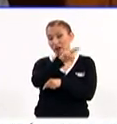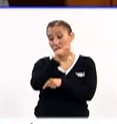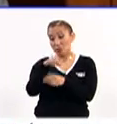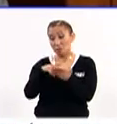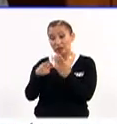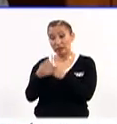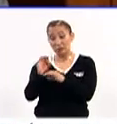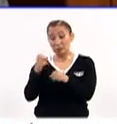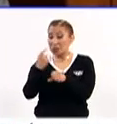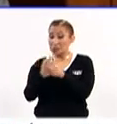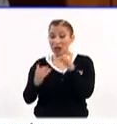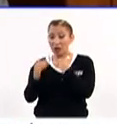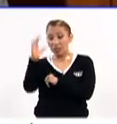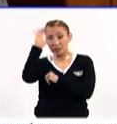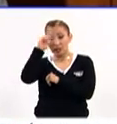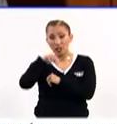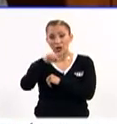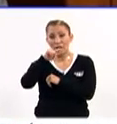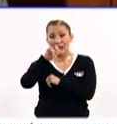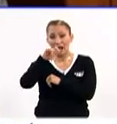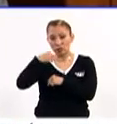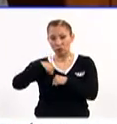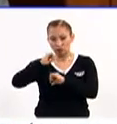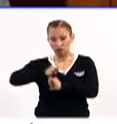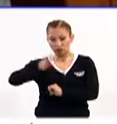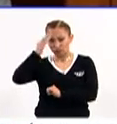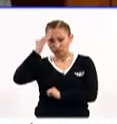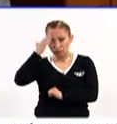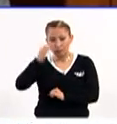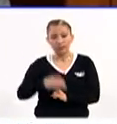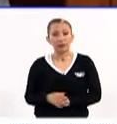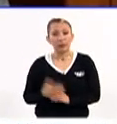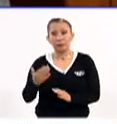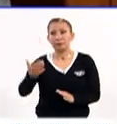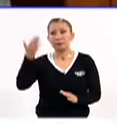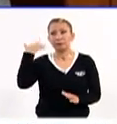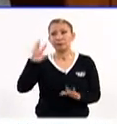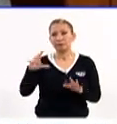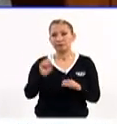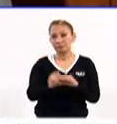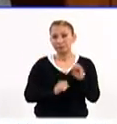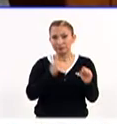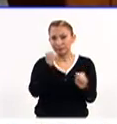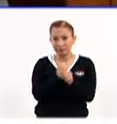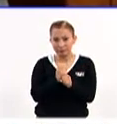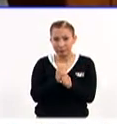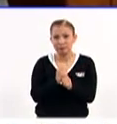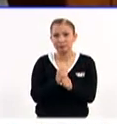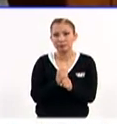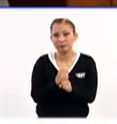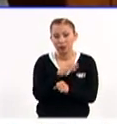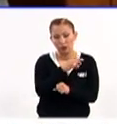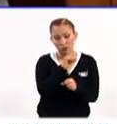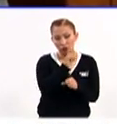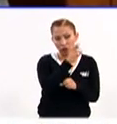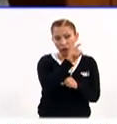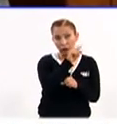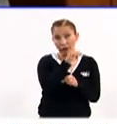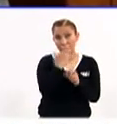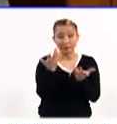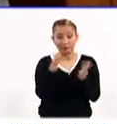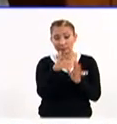proyectos bandera del Instituto de Ciencias Nucleares a mi cargo. Desde hace ya alrededor de 20 años, el doctor Navarro nos podrá decir